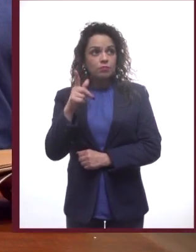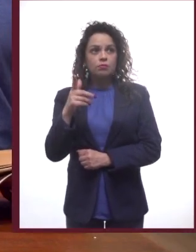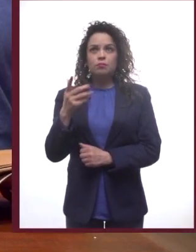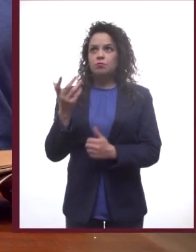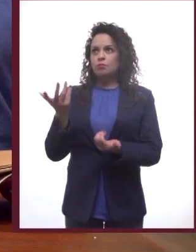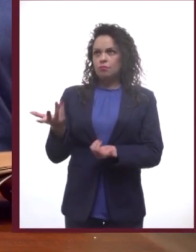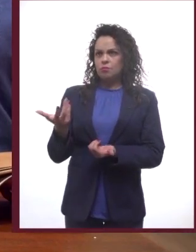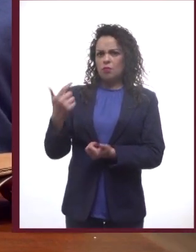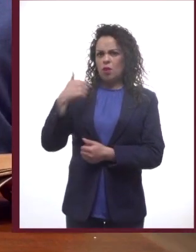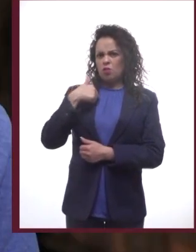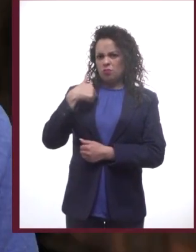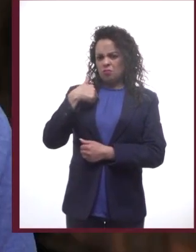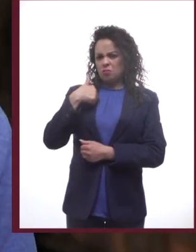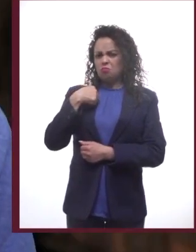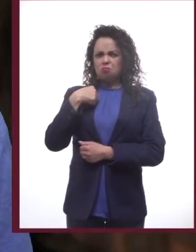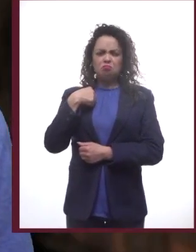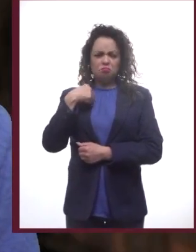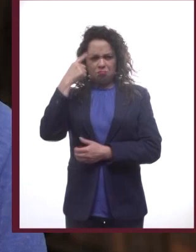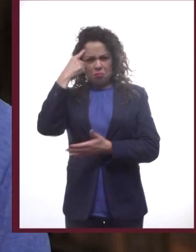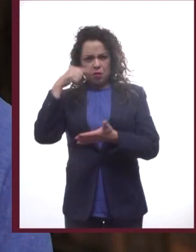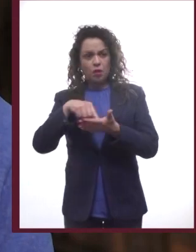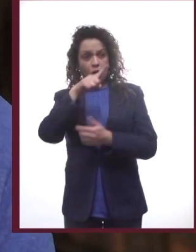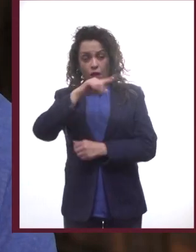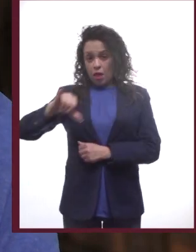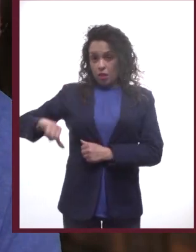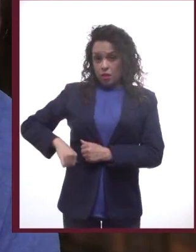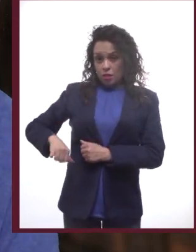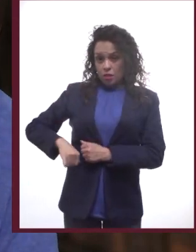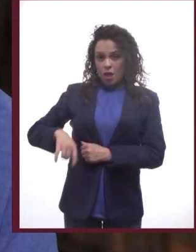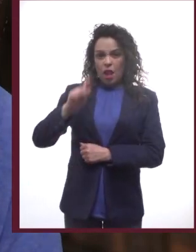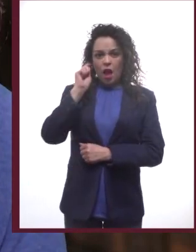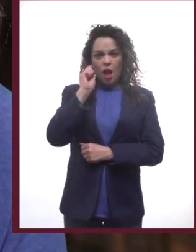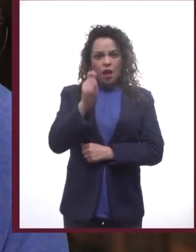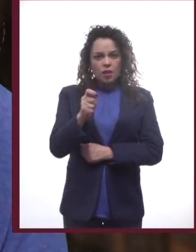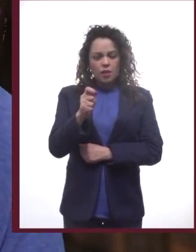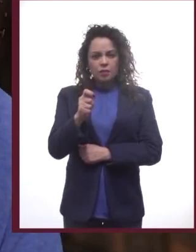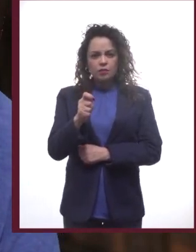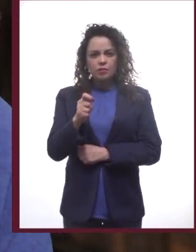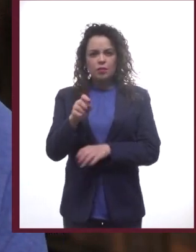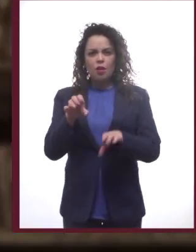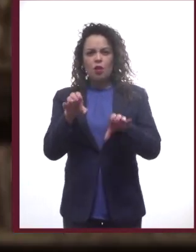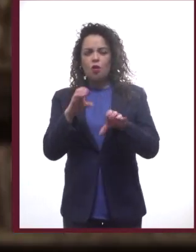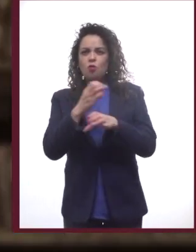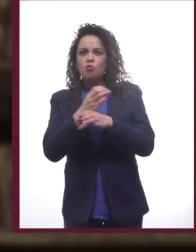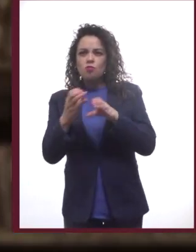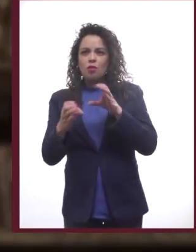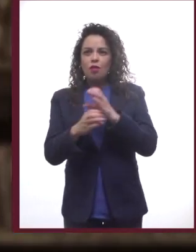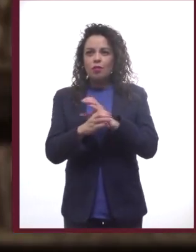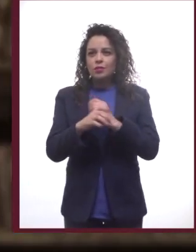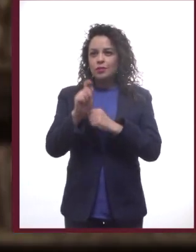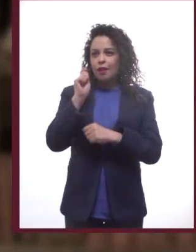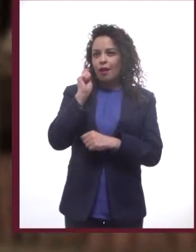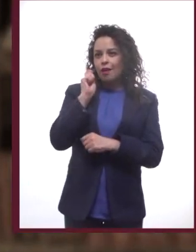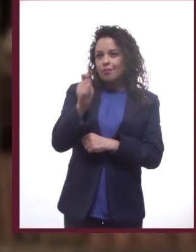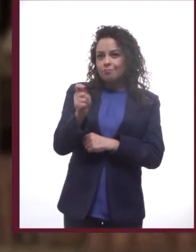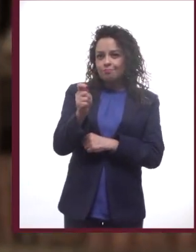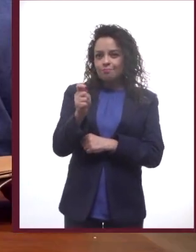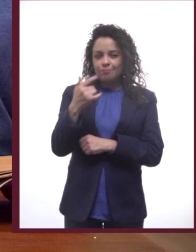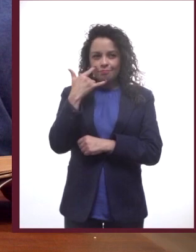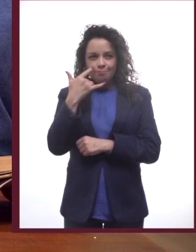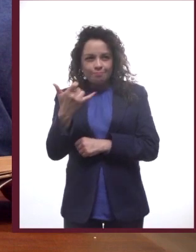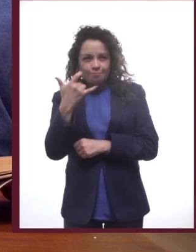Mi intuición de editora me dice que te interesa la ciencia ficción y el misterio. A Aurelio le gusta.